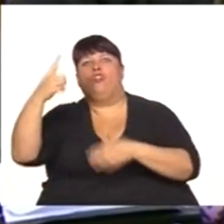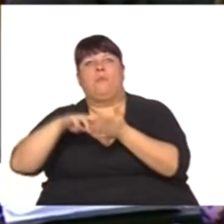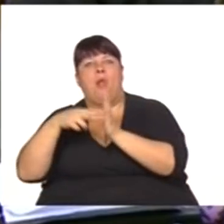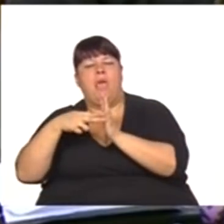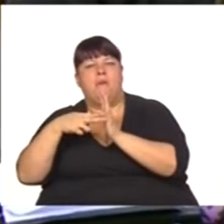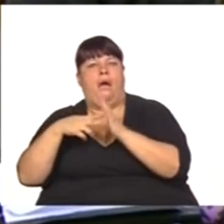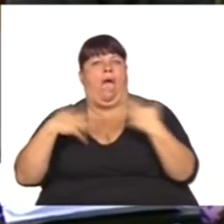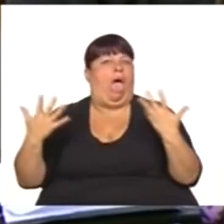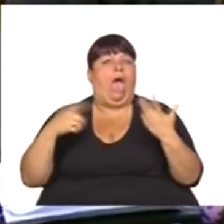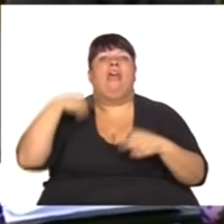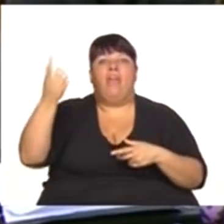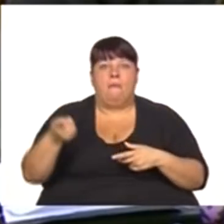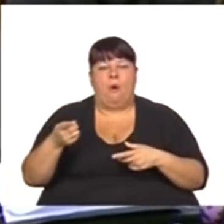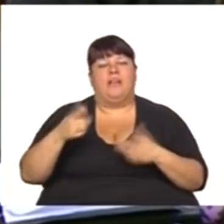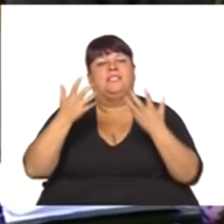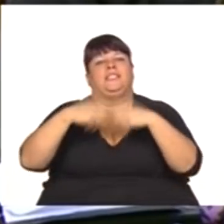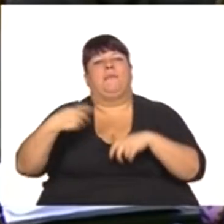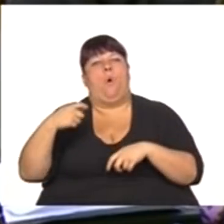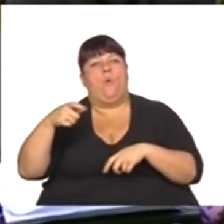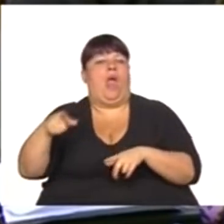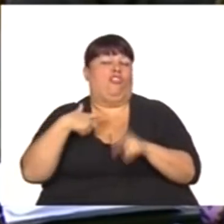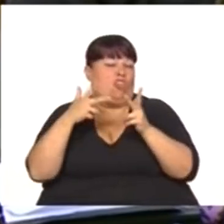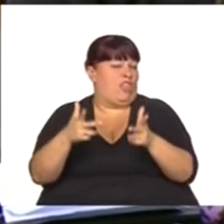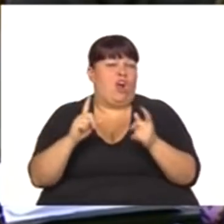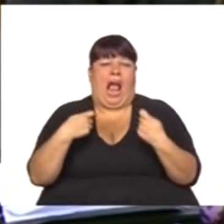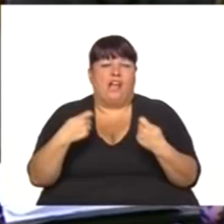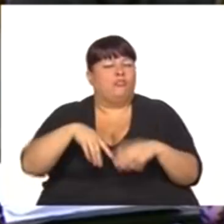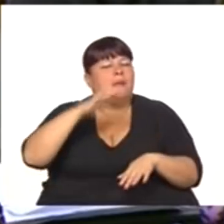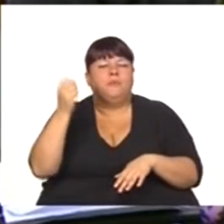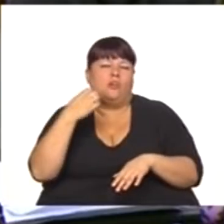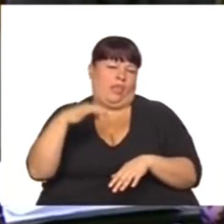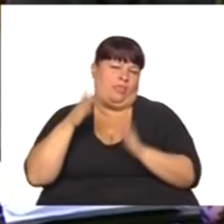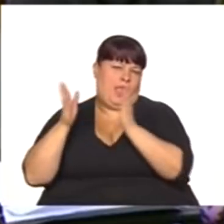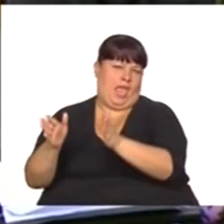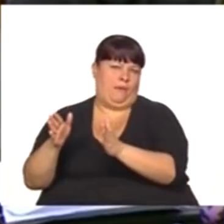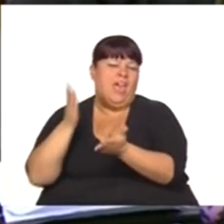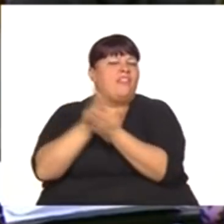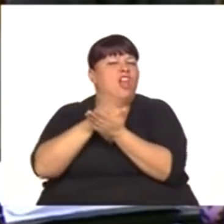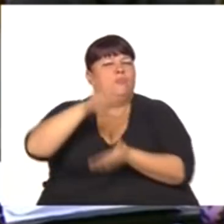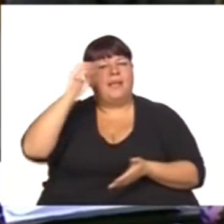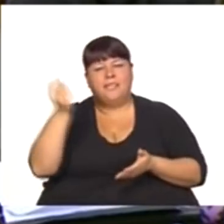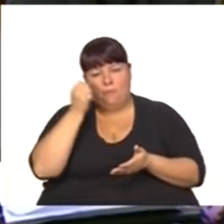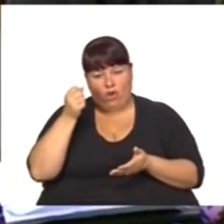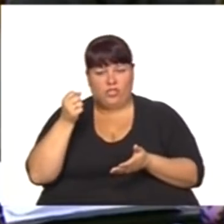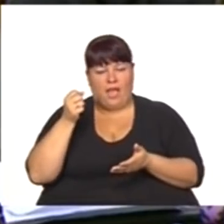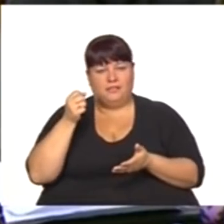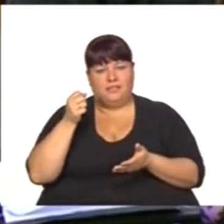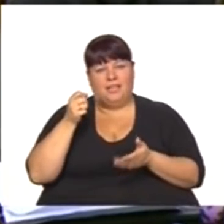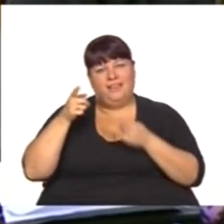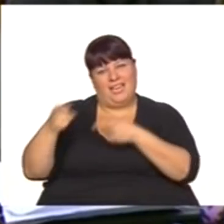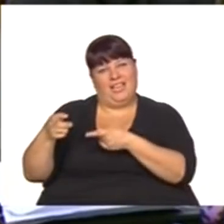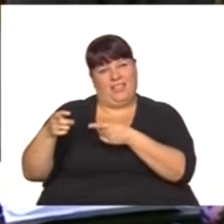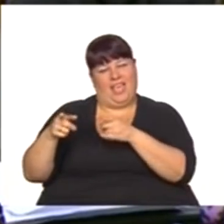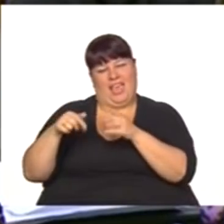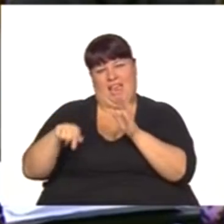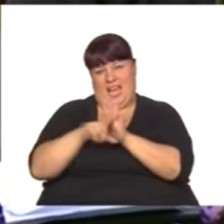lado, para después abordar el sistema previsional, que como dije, no hay gasto más importante ni derecho más importante que lo que